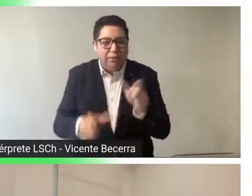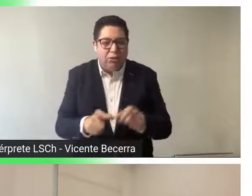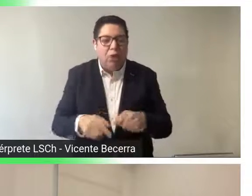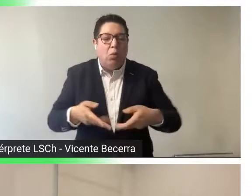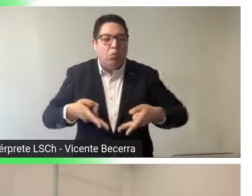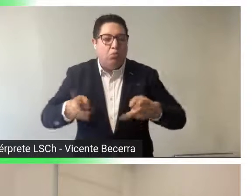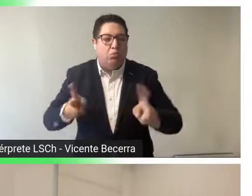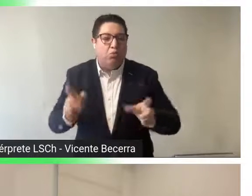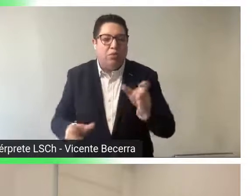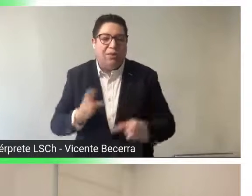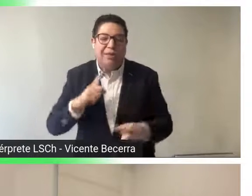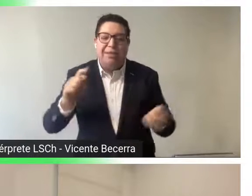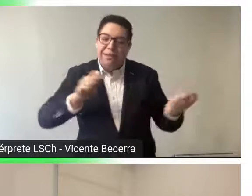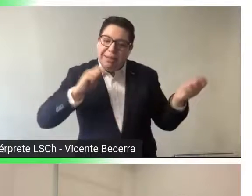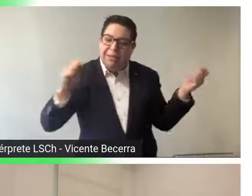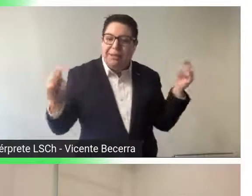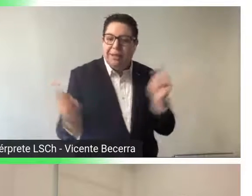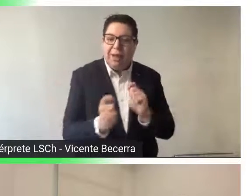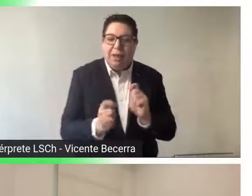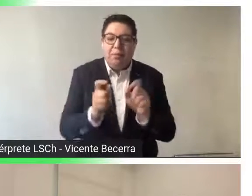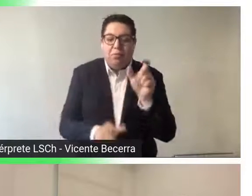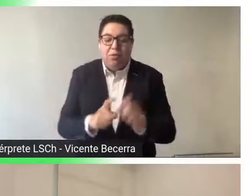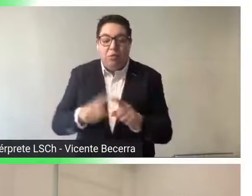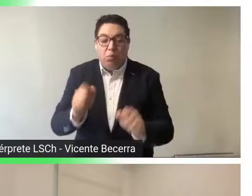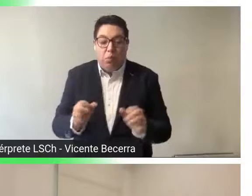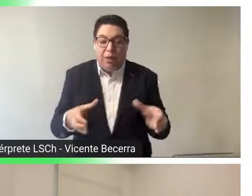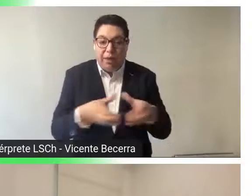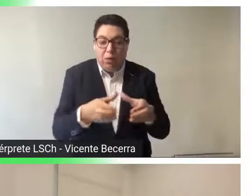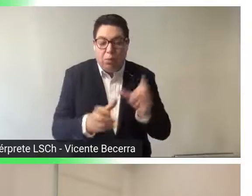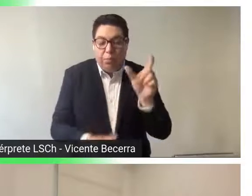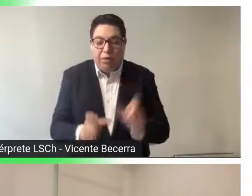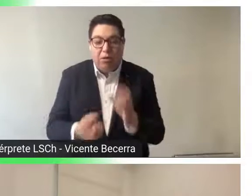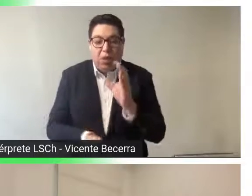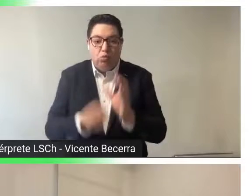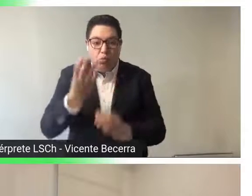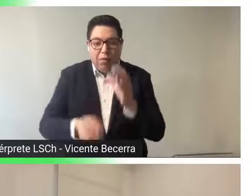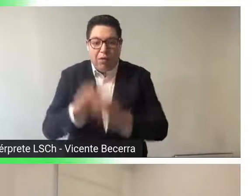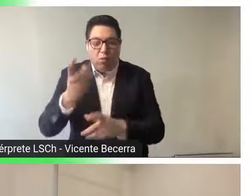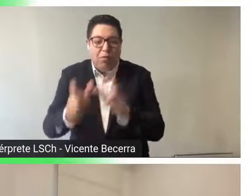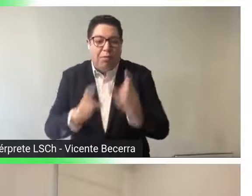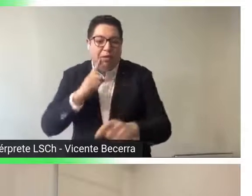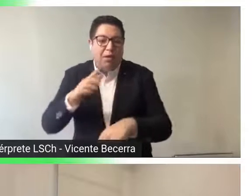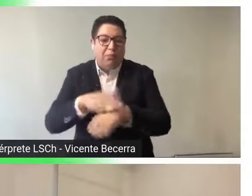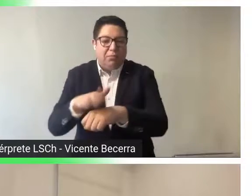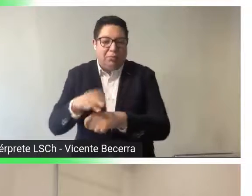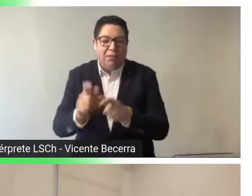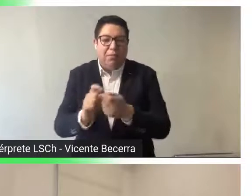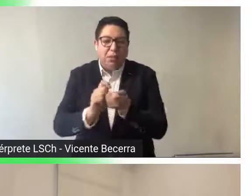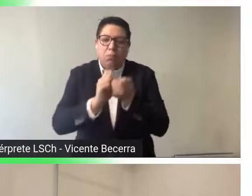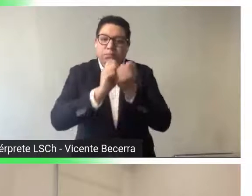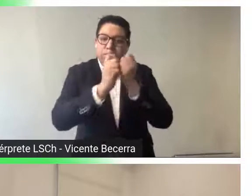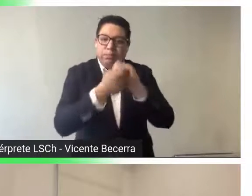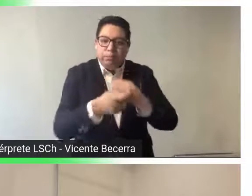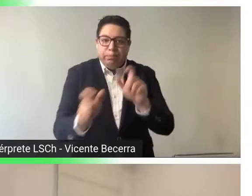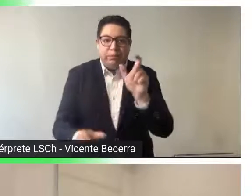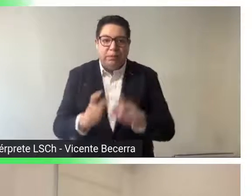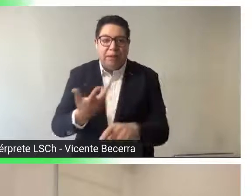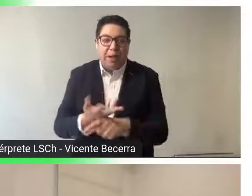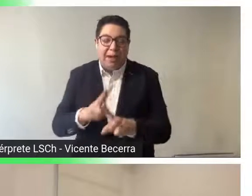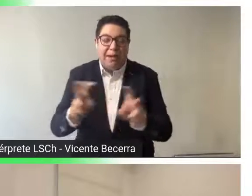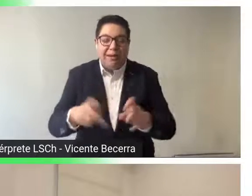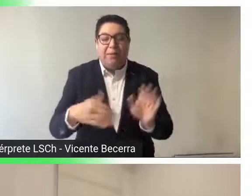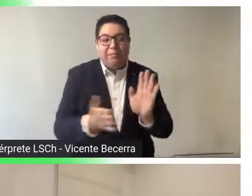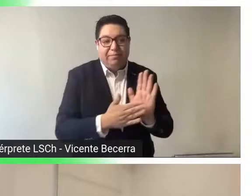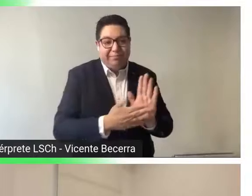permiten los cambios, permiten que los equipos innoven, permiten que las personas también se transformen, que es justamente el lema